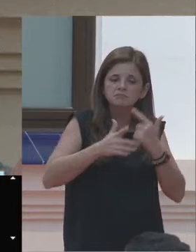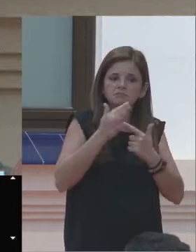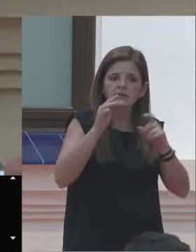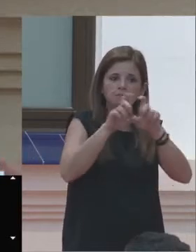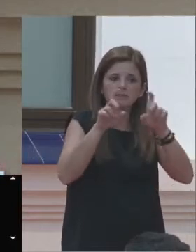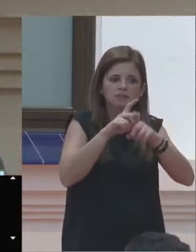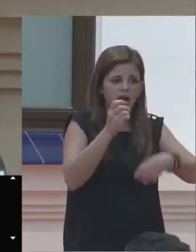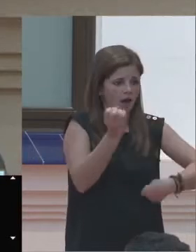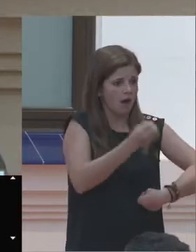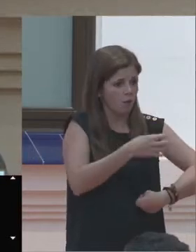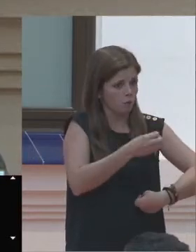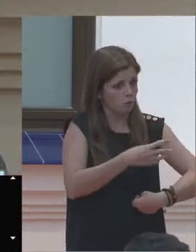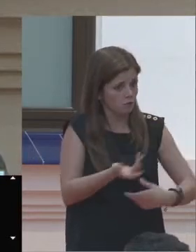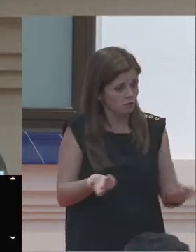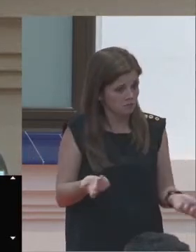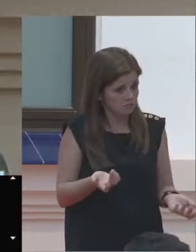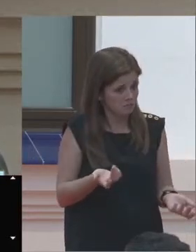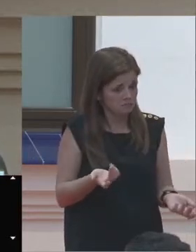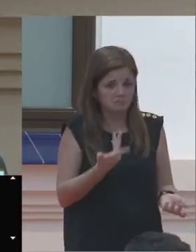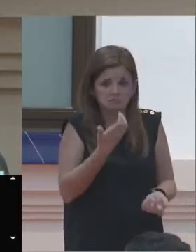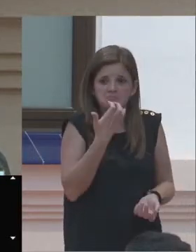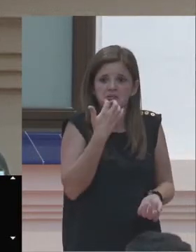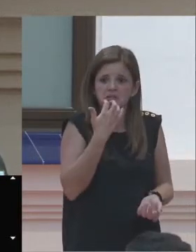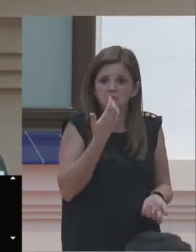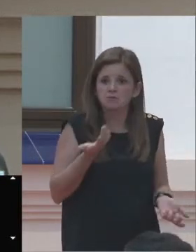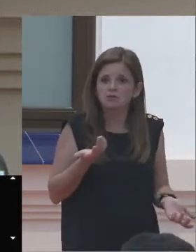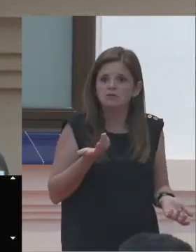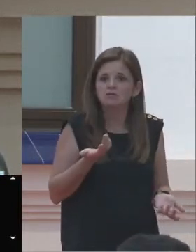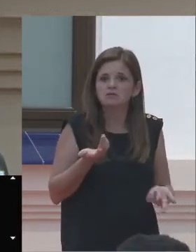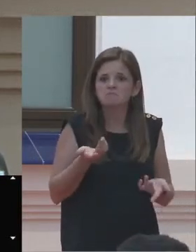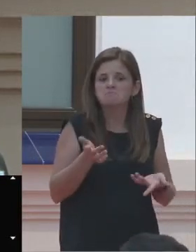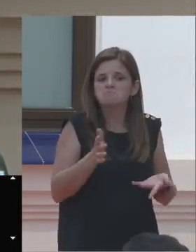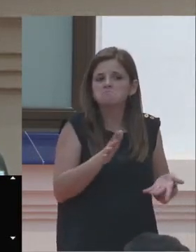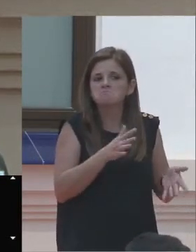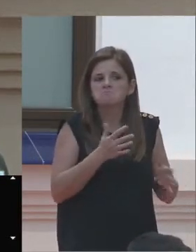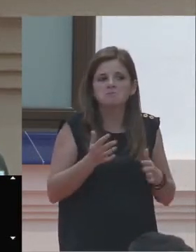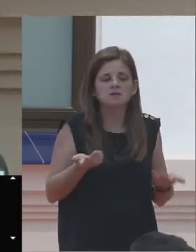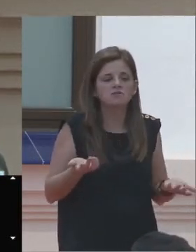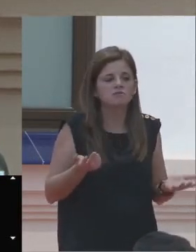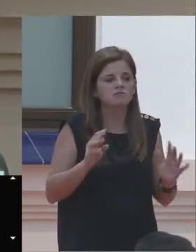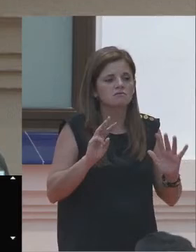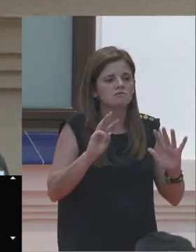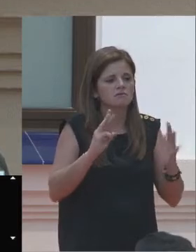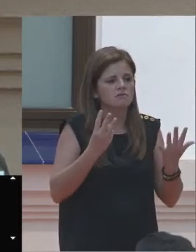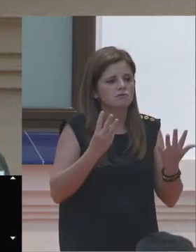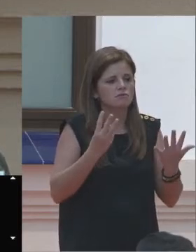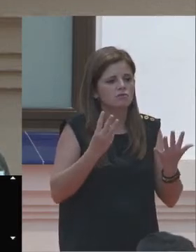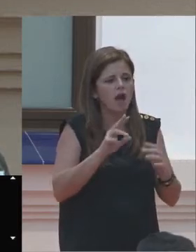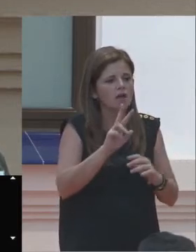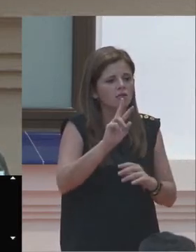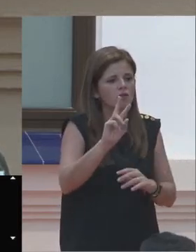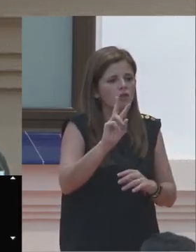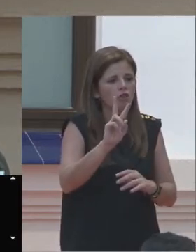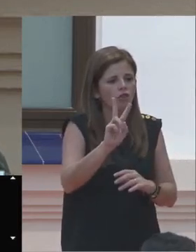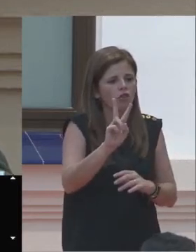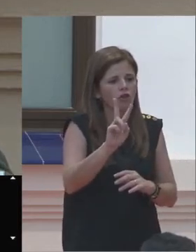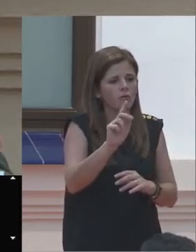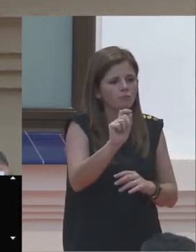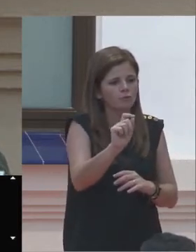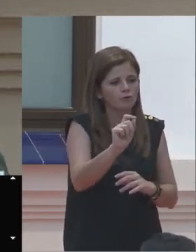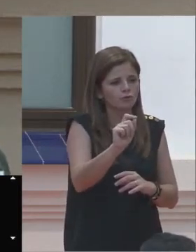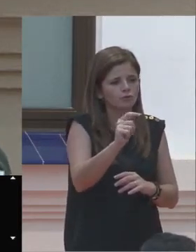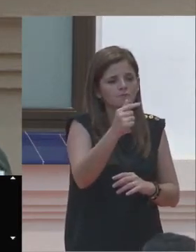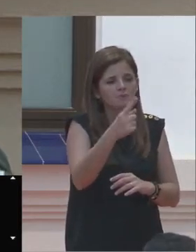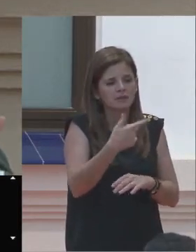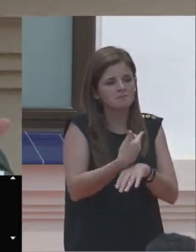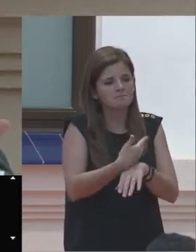compañía. Por poneros un ejemplo, aproximadamente se demora 2 minutos y medio frente a un agente para que le imprima la